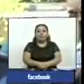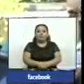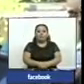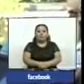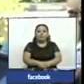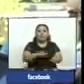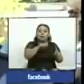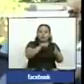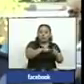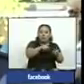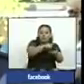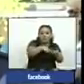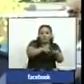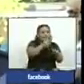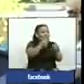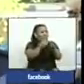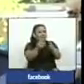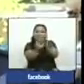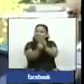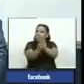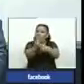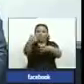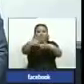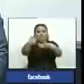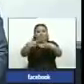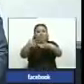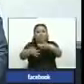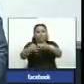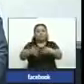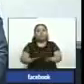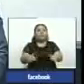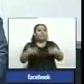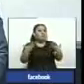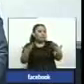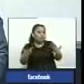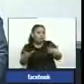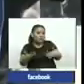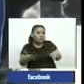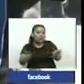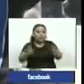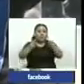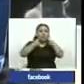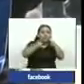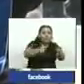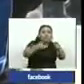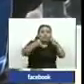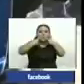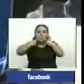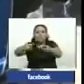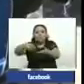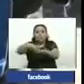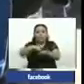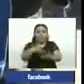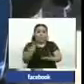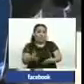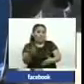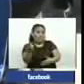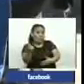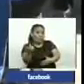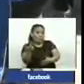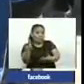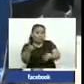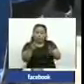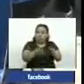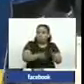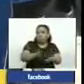a quienes se les acusa de diferentes delitos. Y luego de recibir una serie de denuncias ciudadanas, agentes de la Policía Nacional Civil se